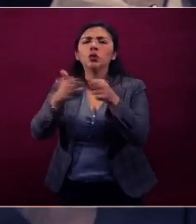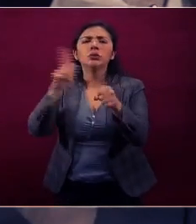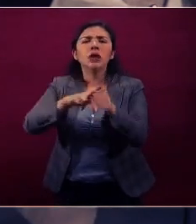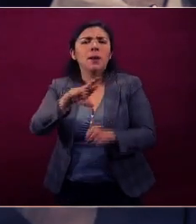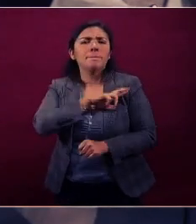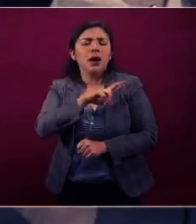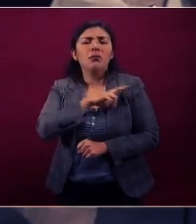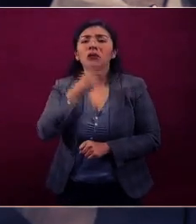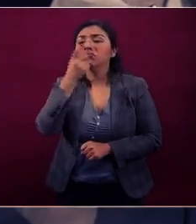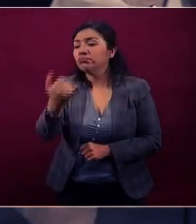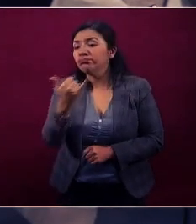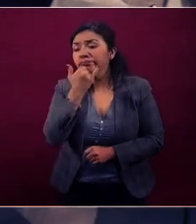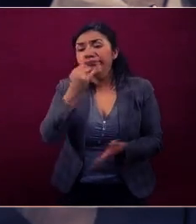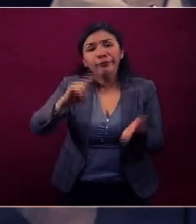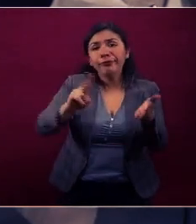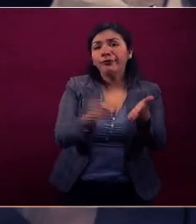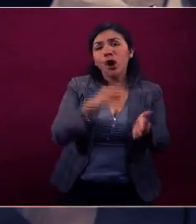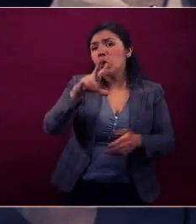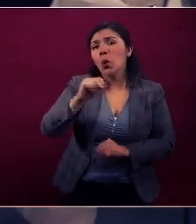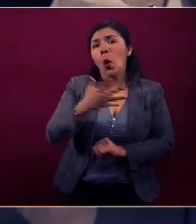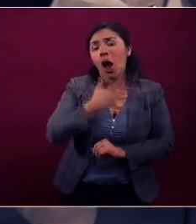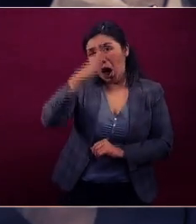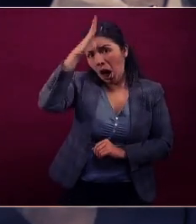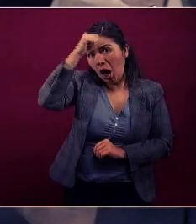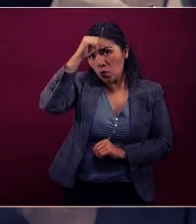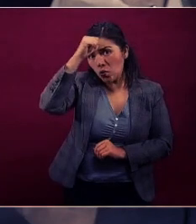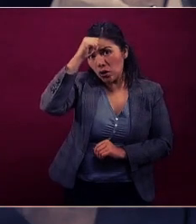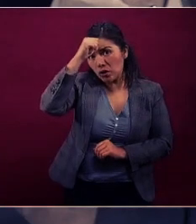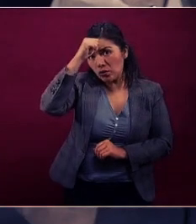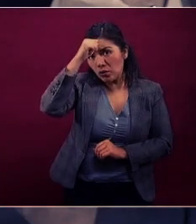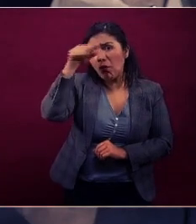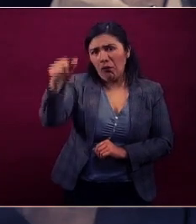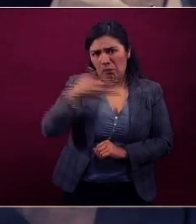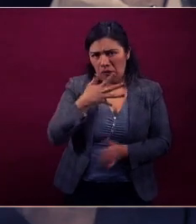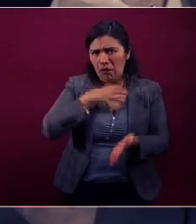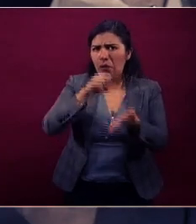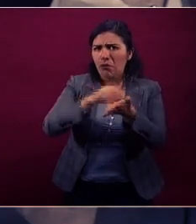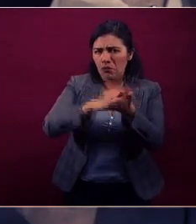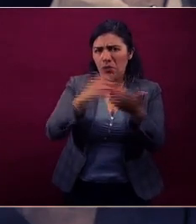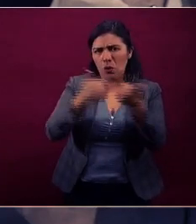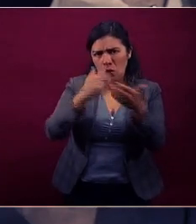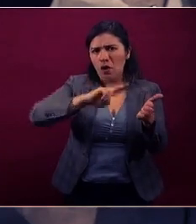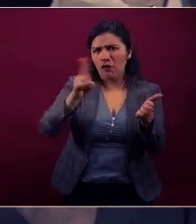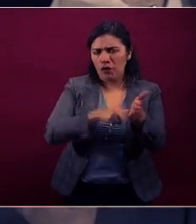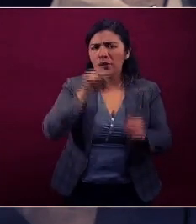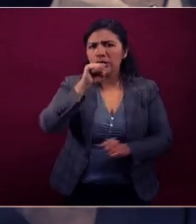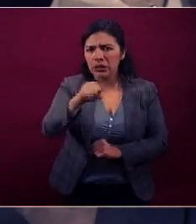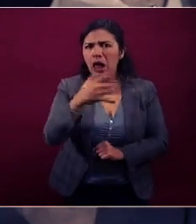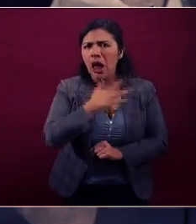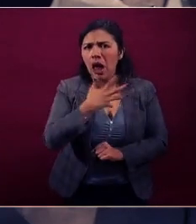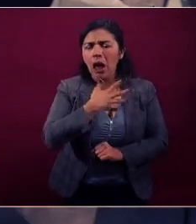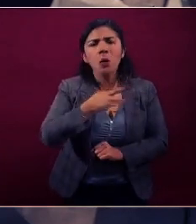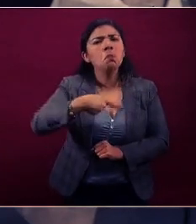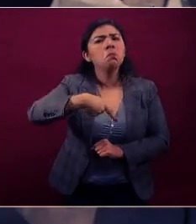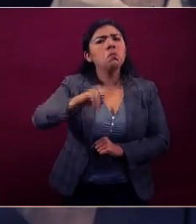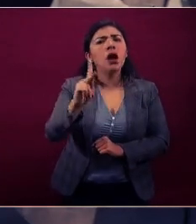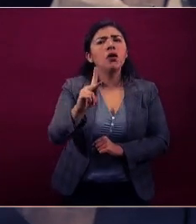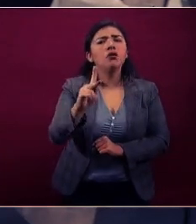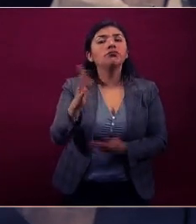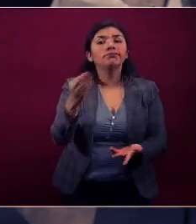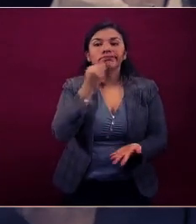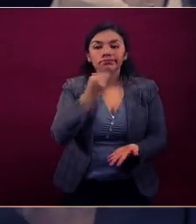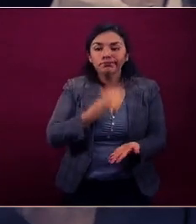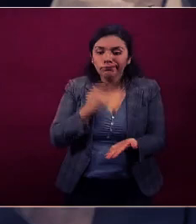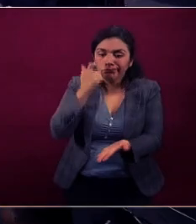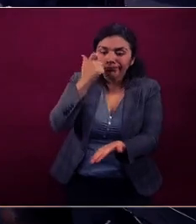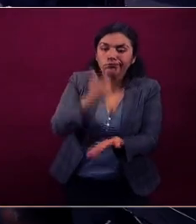no hay convenio y que sí están en el registro nacional que hicieron convenios y que tuvieron que pagar